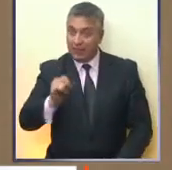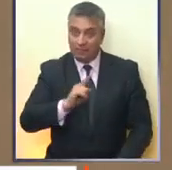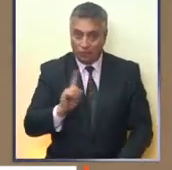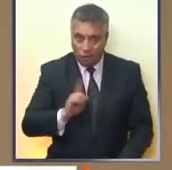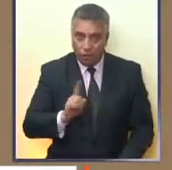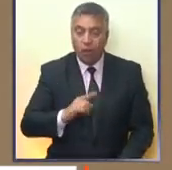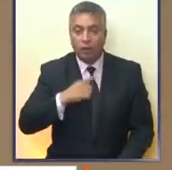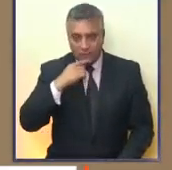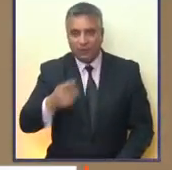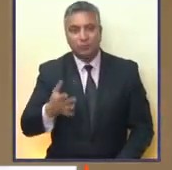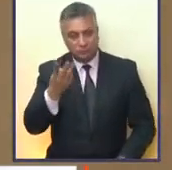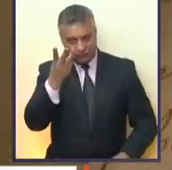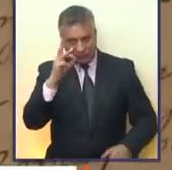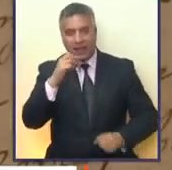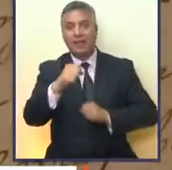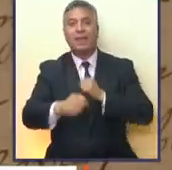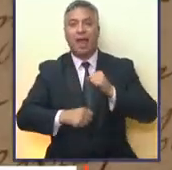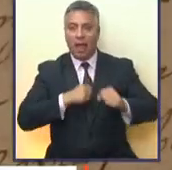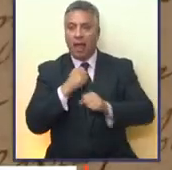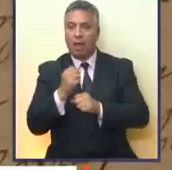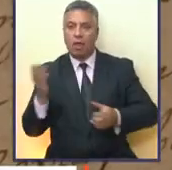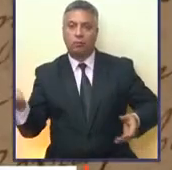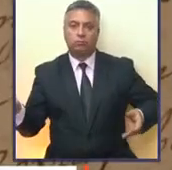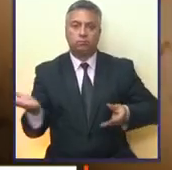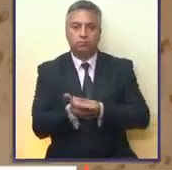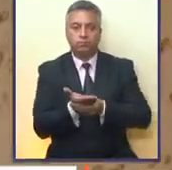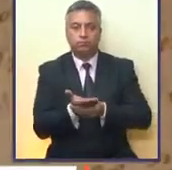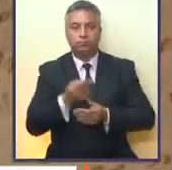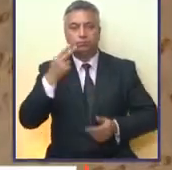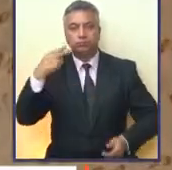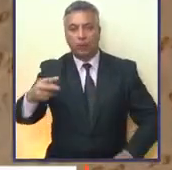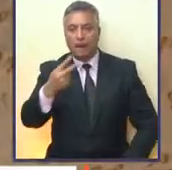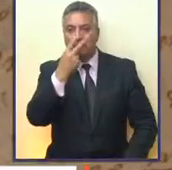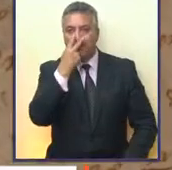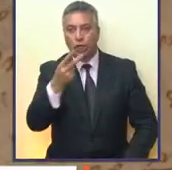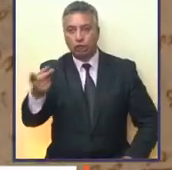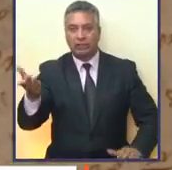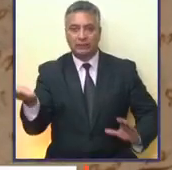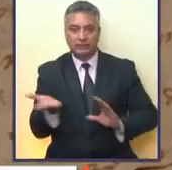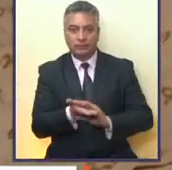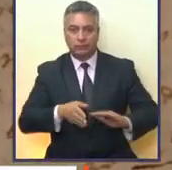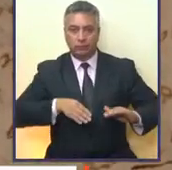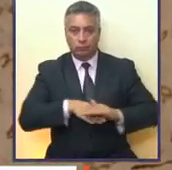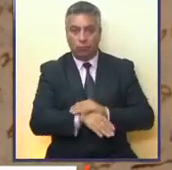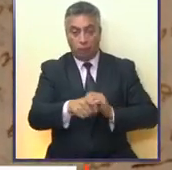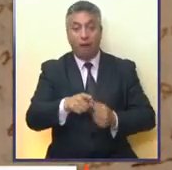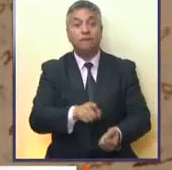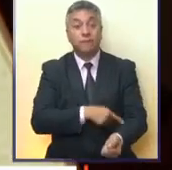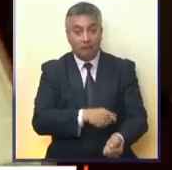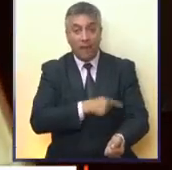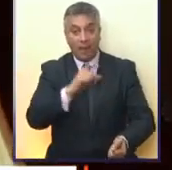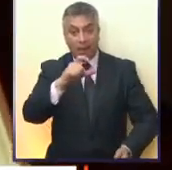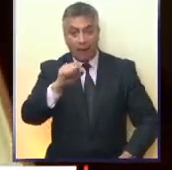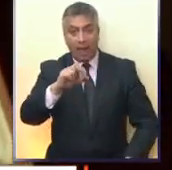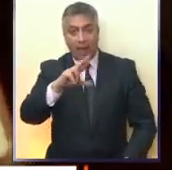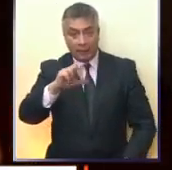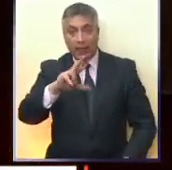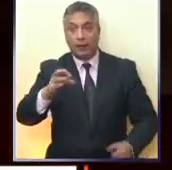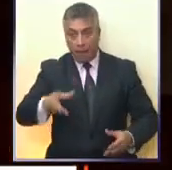durante 3 décadas permaneció en la colección personal de Augusto Pinochet, aun cuando la familia Carrera lo había entregado